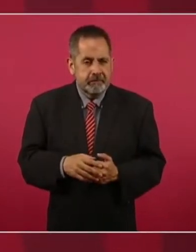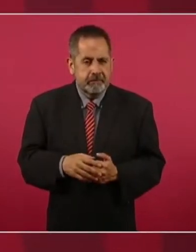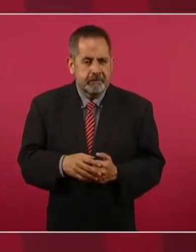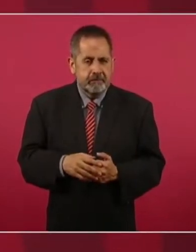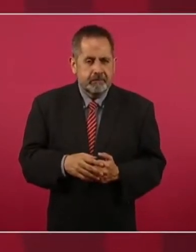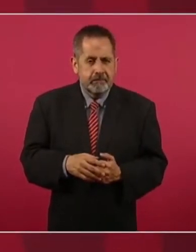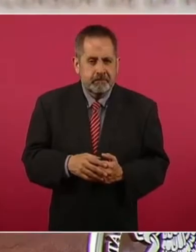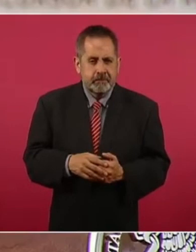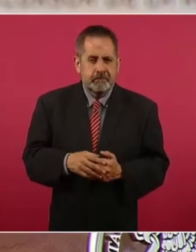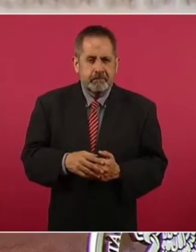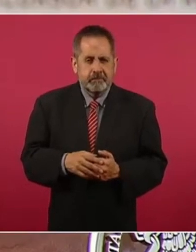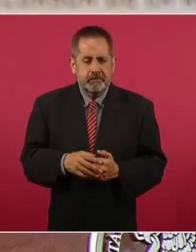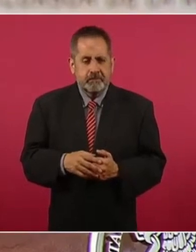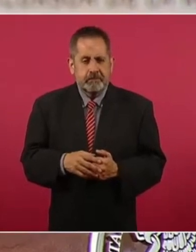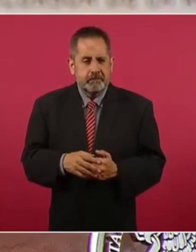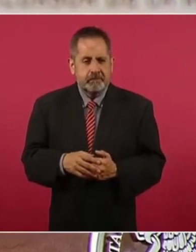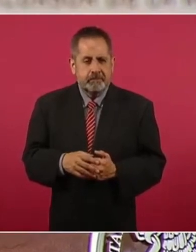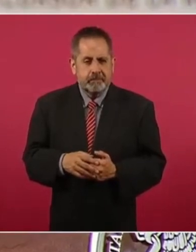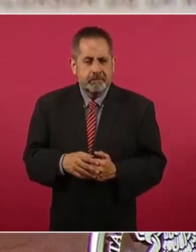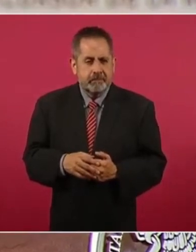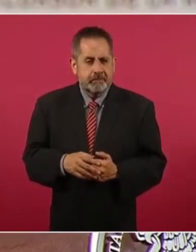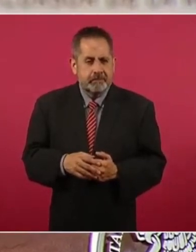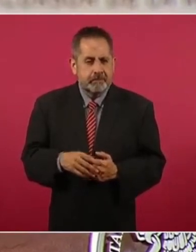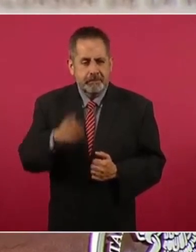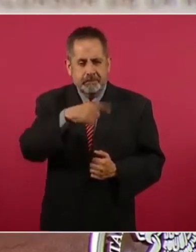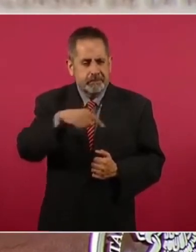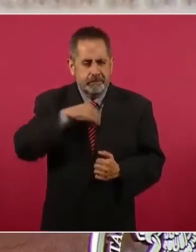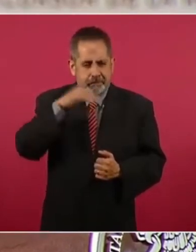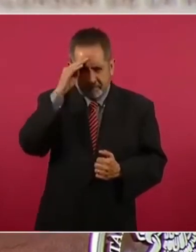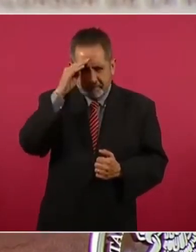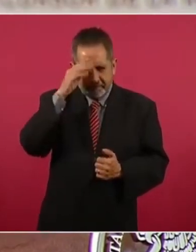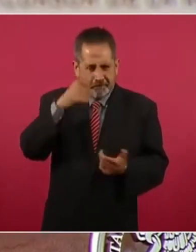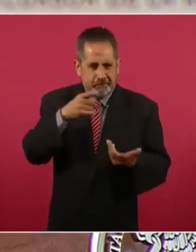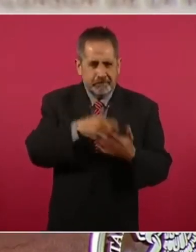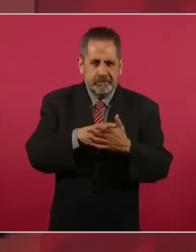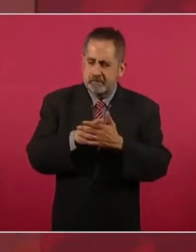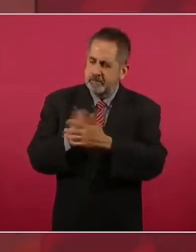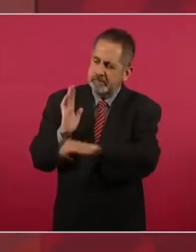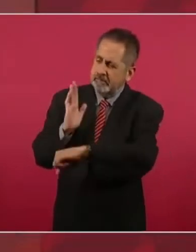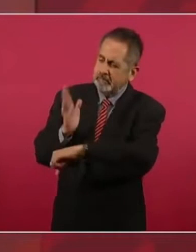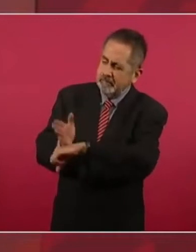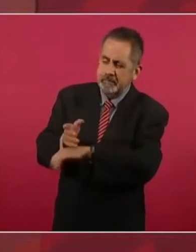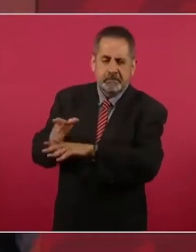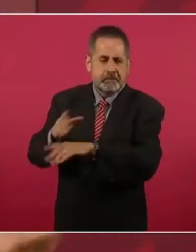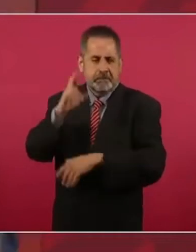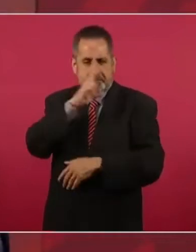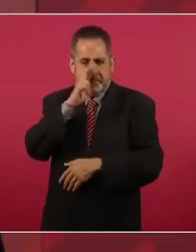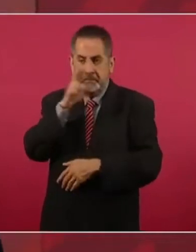o tomar en cuenta de que si habían sanciones en contra de Rusia por la invasión,